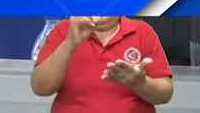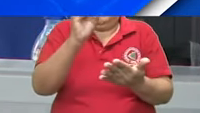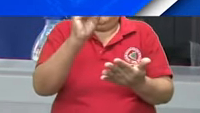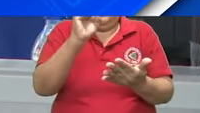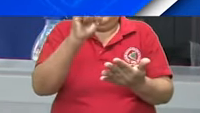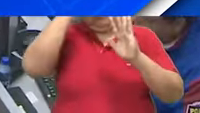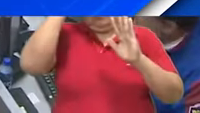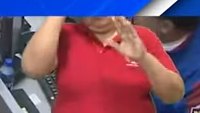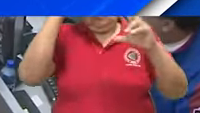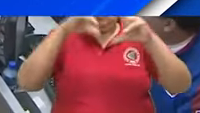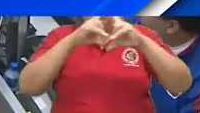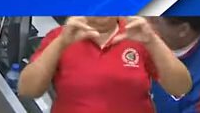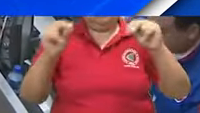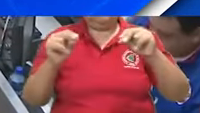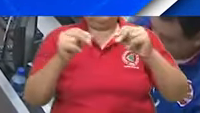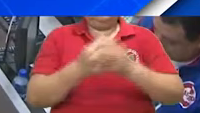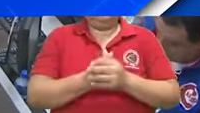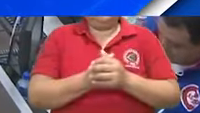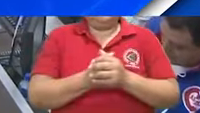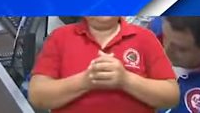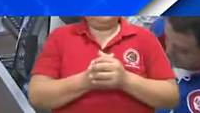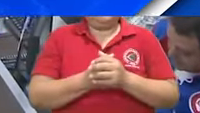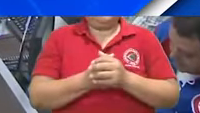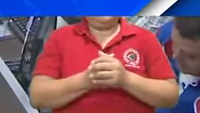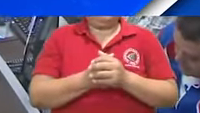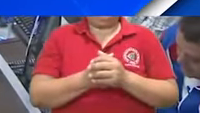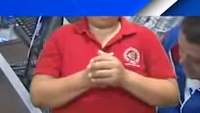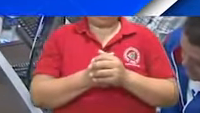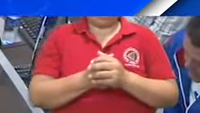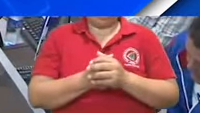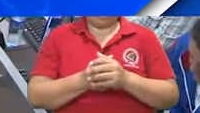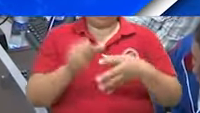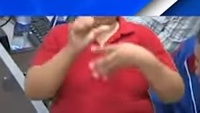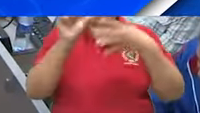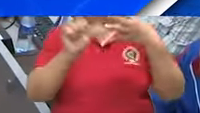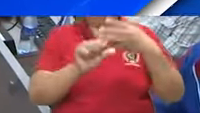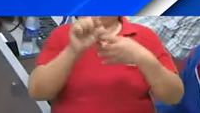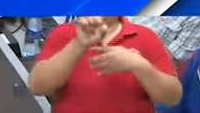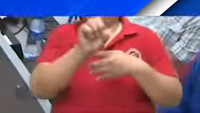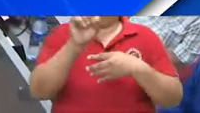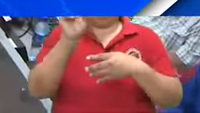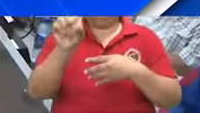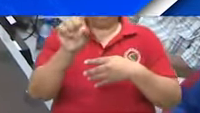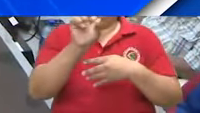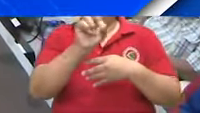Diario Oficial. La iniciativa de ley fue enviada por el Ejecutivo con trámite de